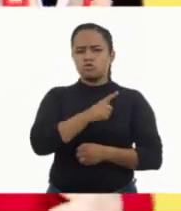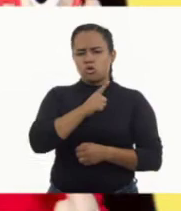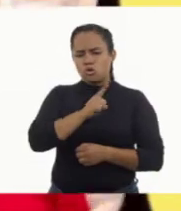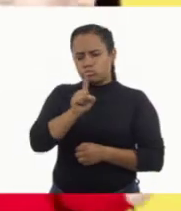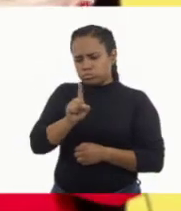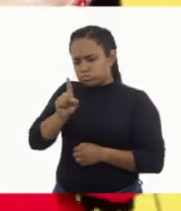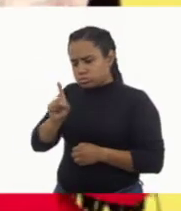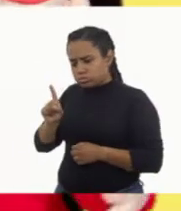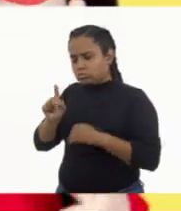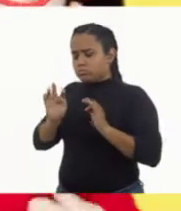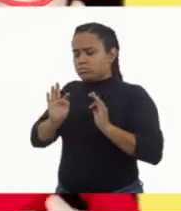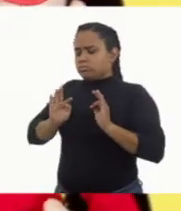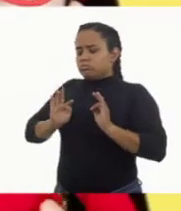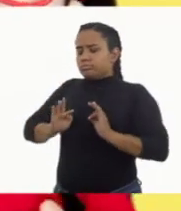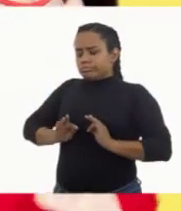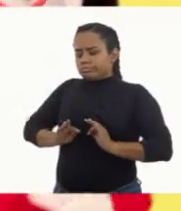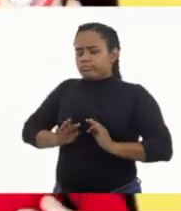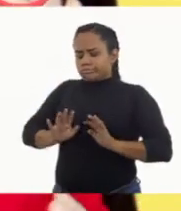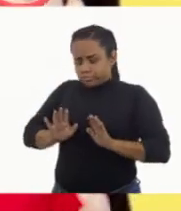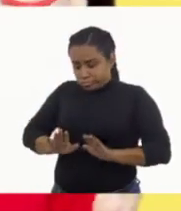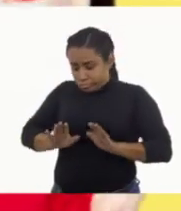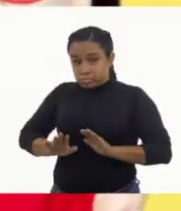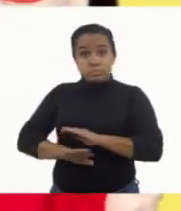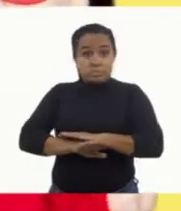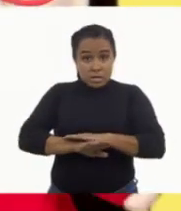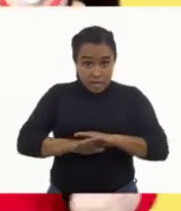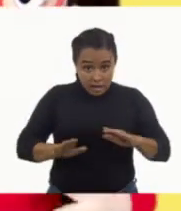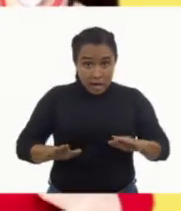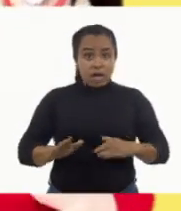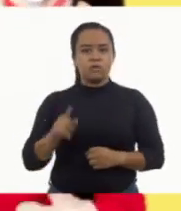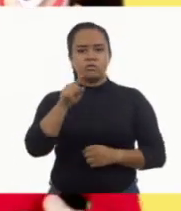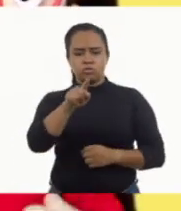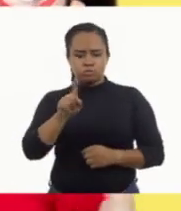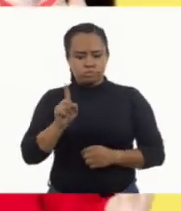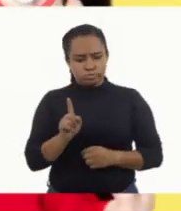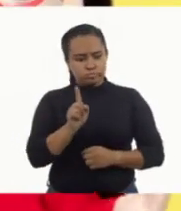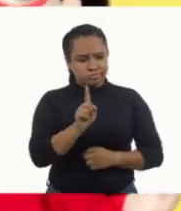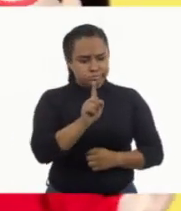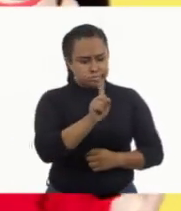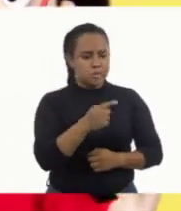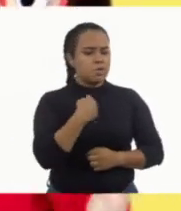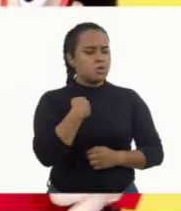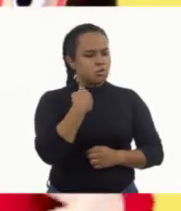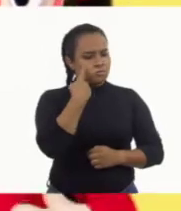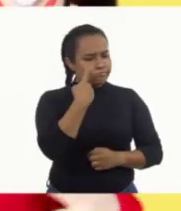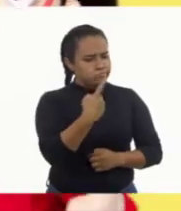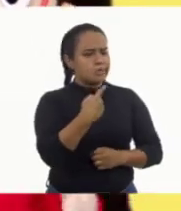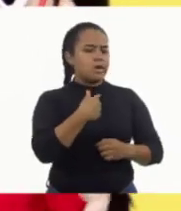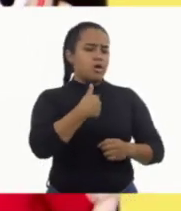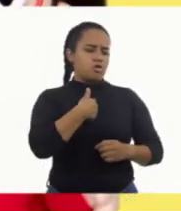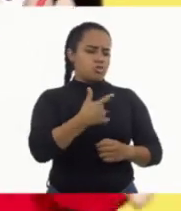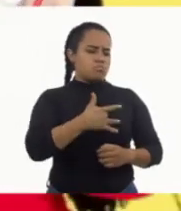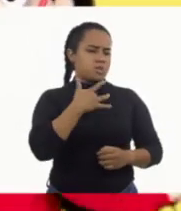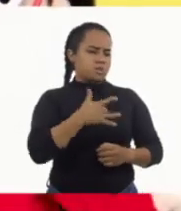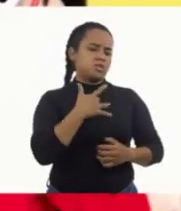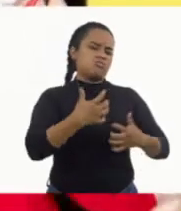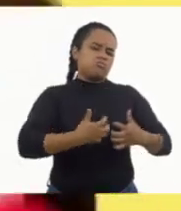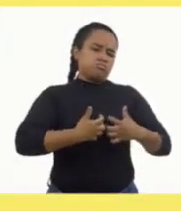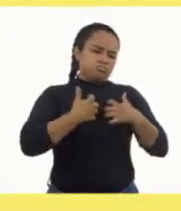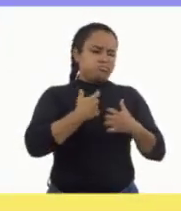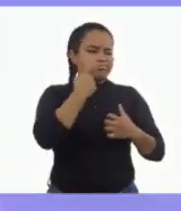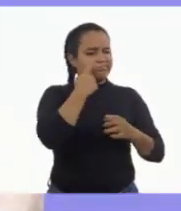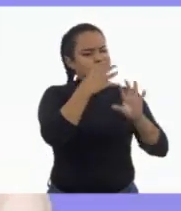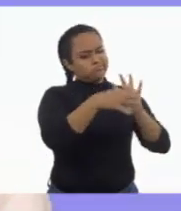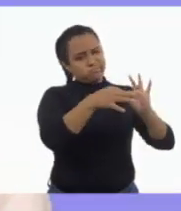calma. Respira y cuando estés listo, acércate y di con voz relajada. Estoy molesto contigo por